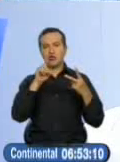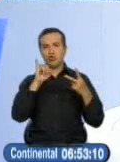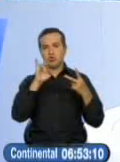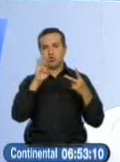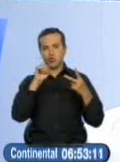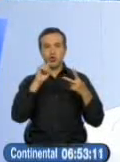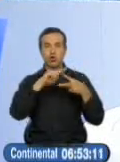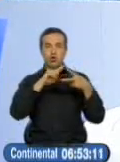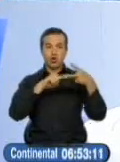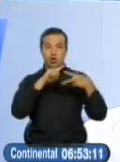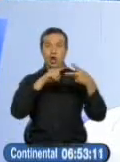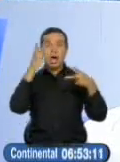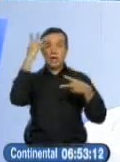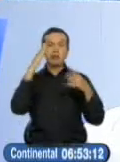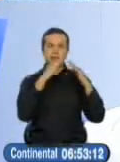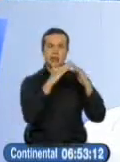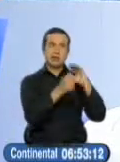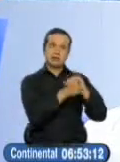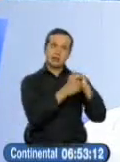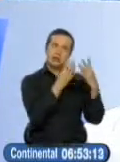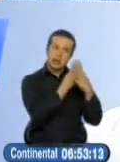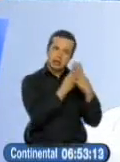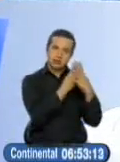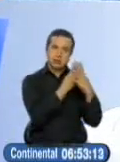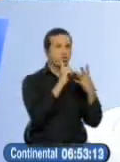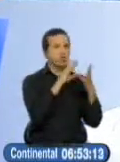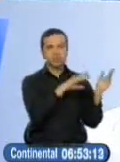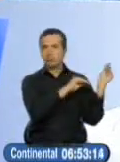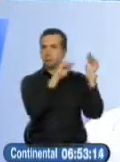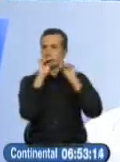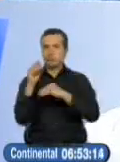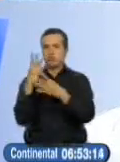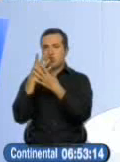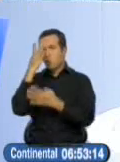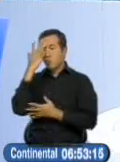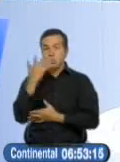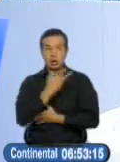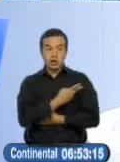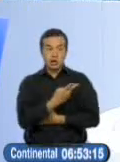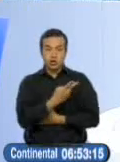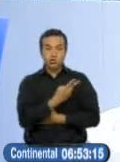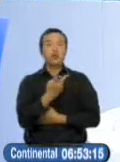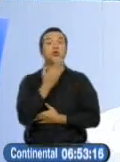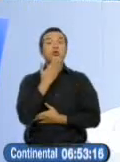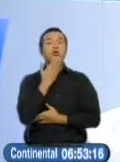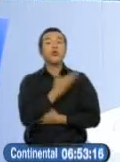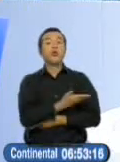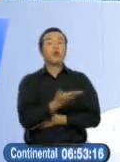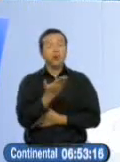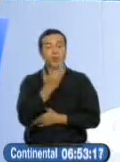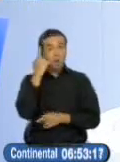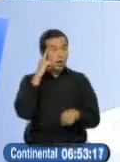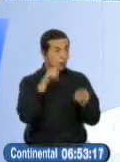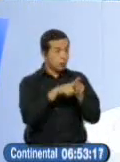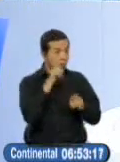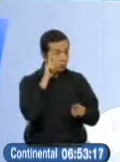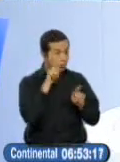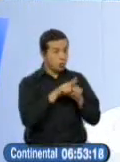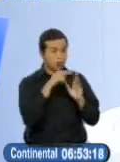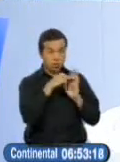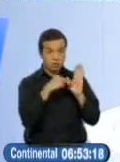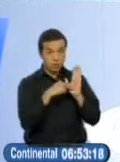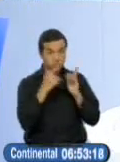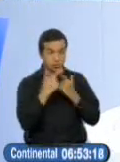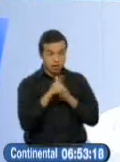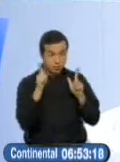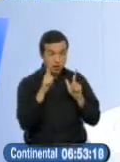de casa por cárcel. Según indican las autoridades venezolanas, la decisión se da por haber violado las condiciones acordadas en el reglamento que permitió